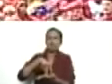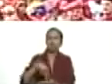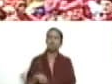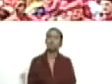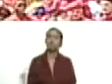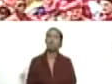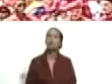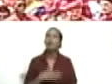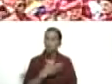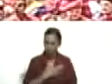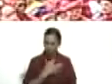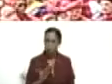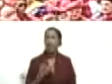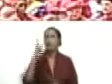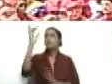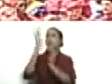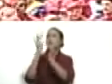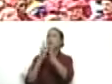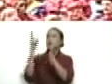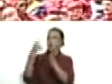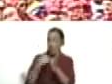es porque Él me bendice y me protege.